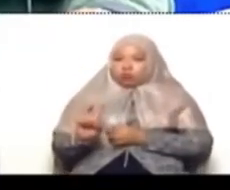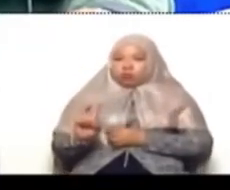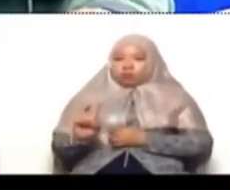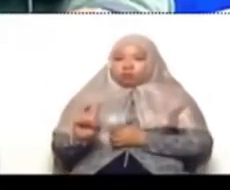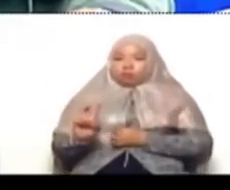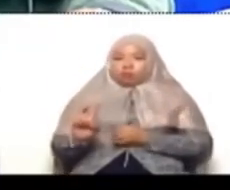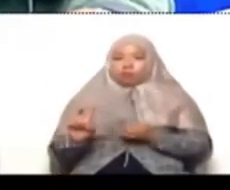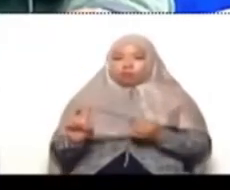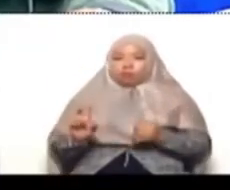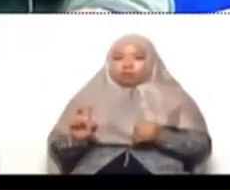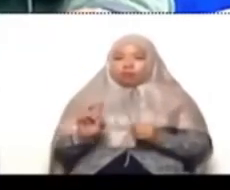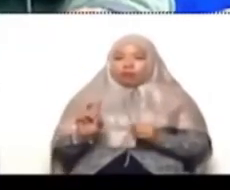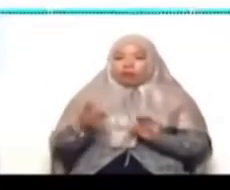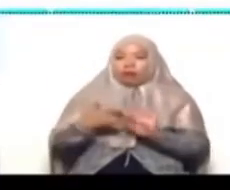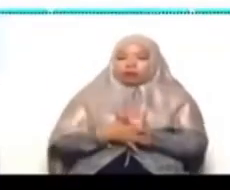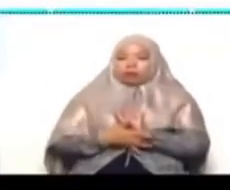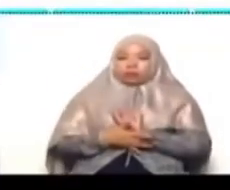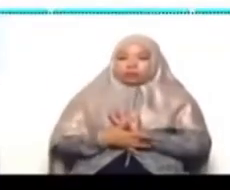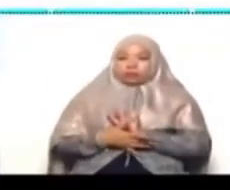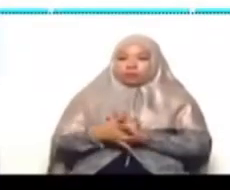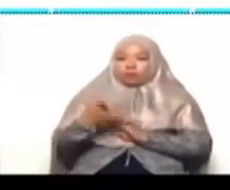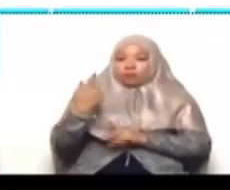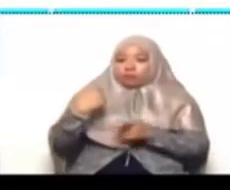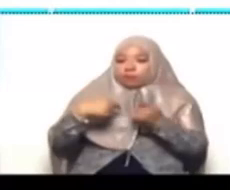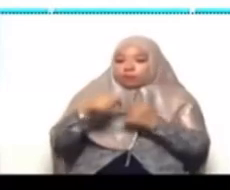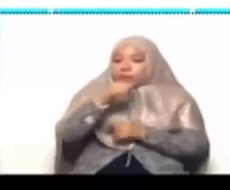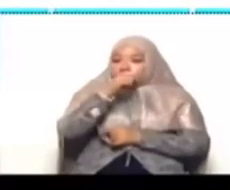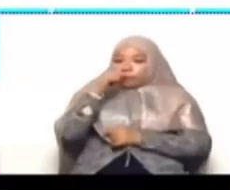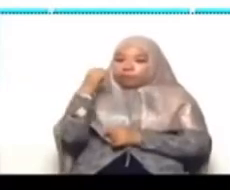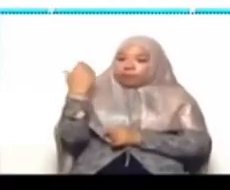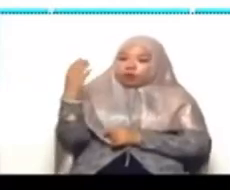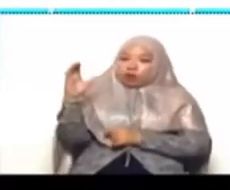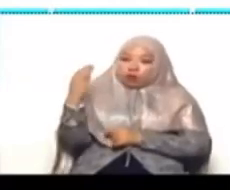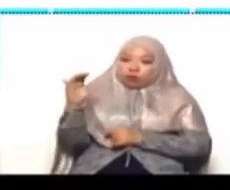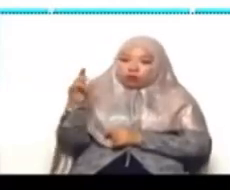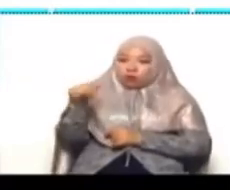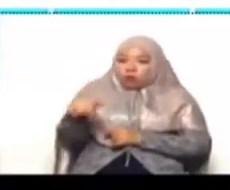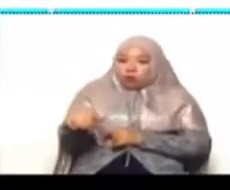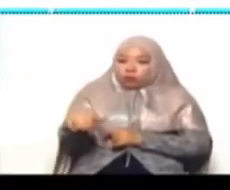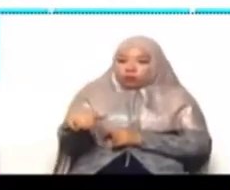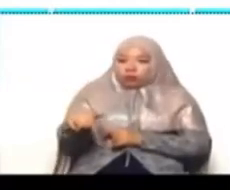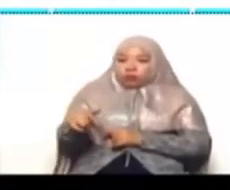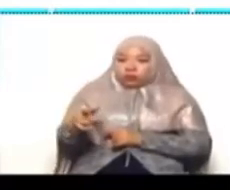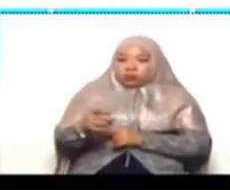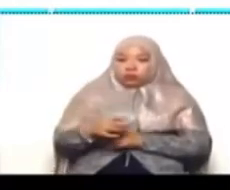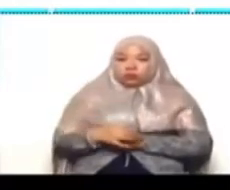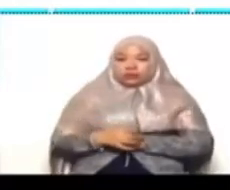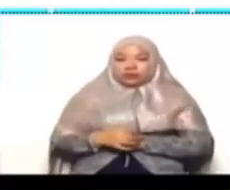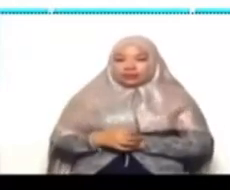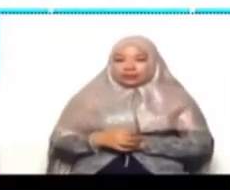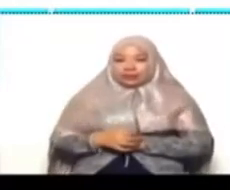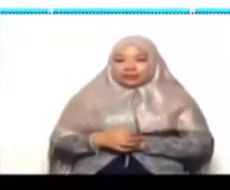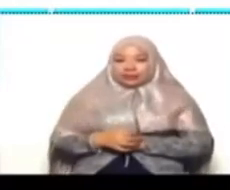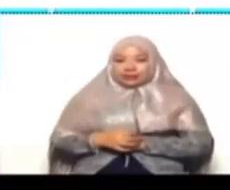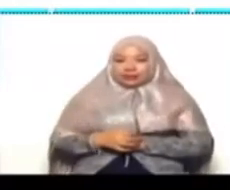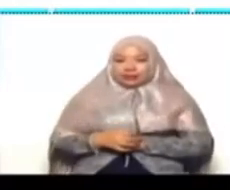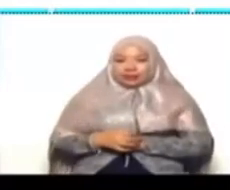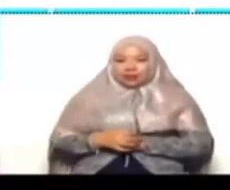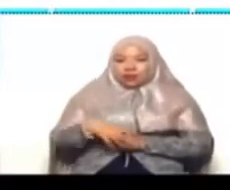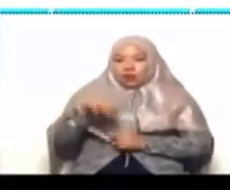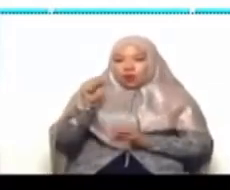Ravel, que es mantenido el narcotráfico en Colombia, hoy por hoy, y estuvo detrás del golpe de